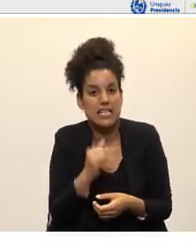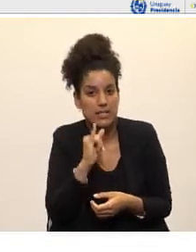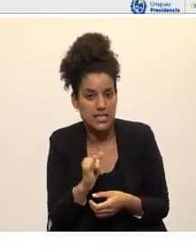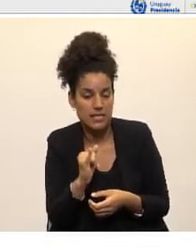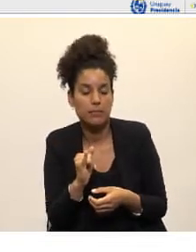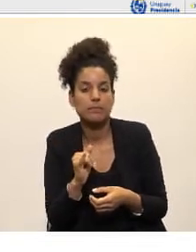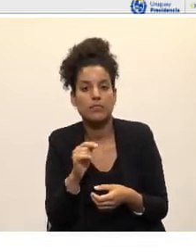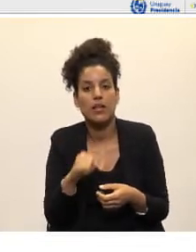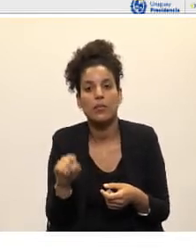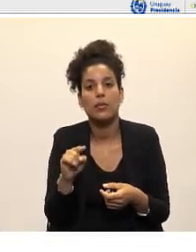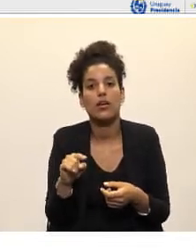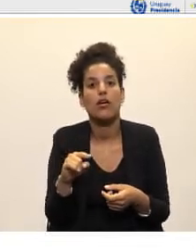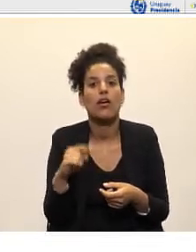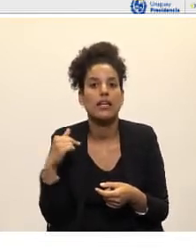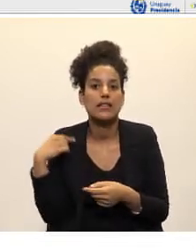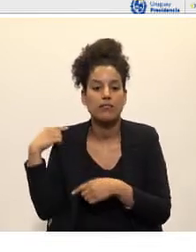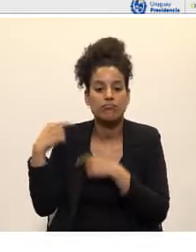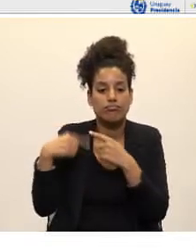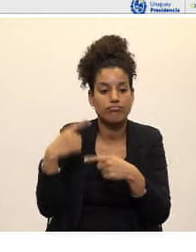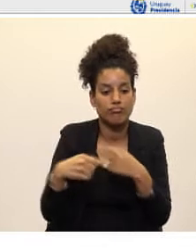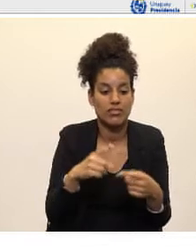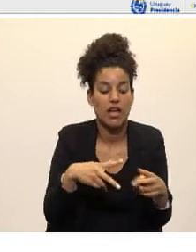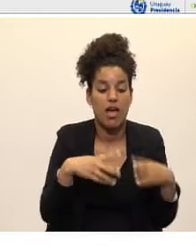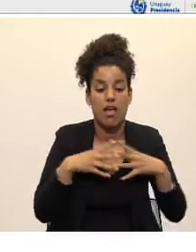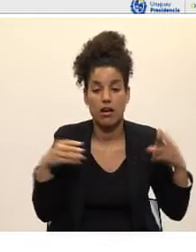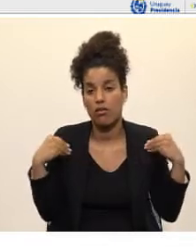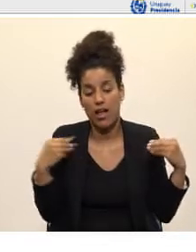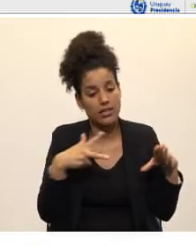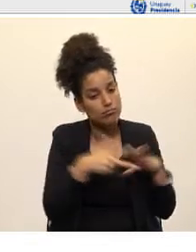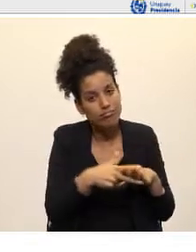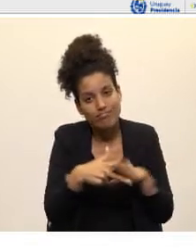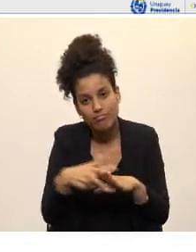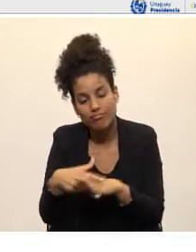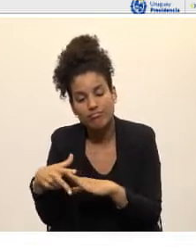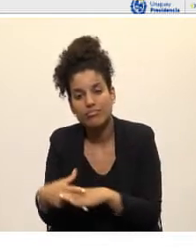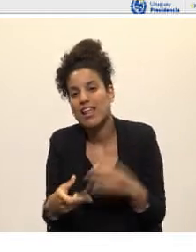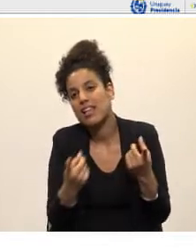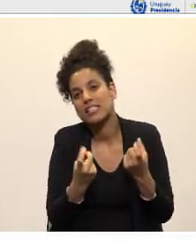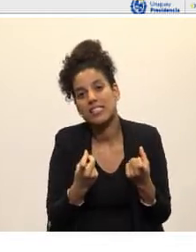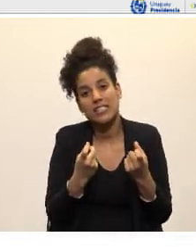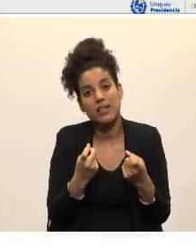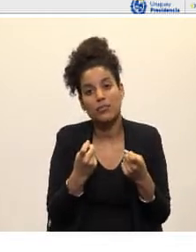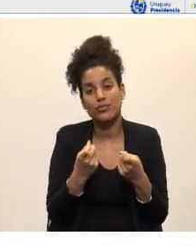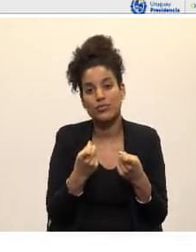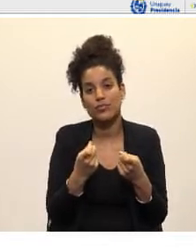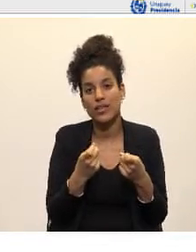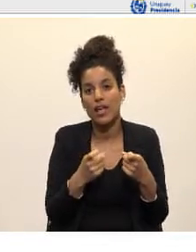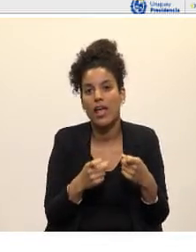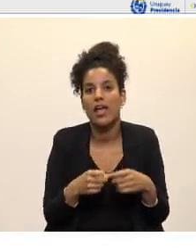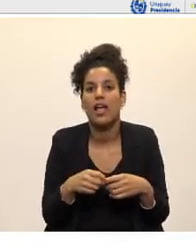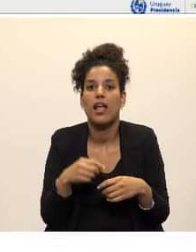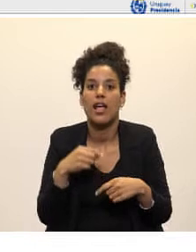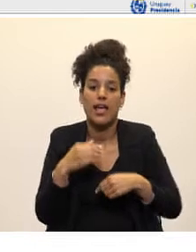ejes, estas trayectorias escolares interrumpidas o intermitentes, la necesidad de poder generar sistemas